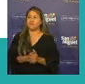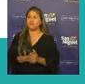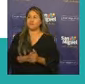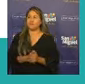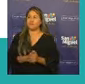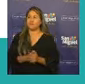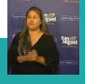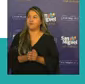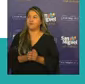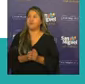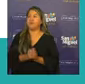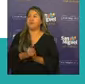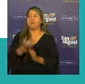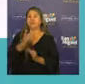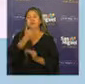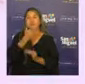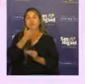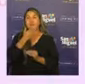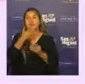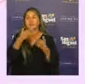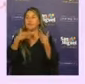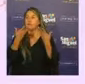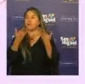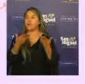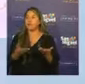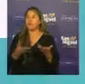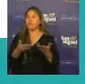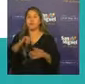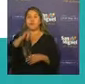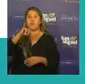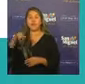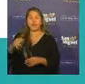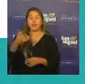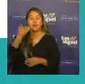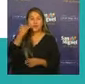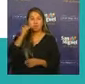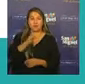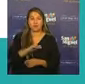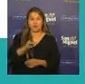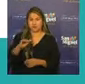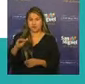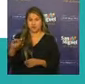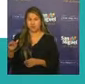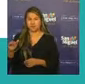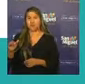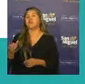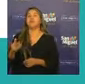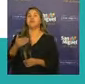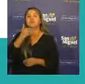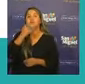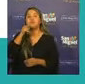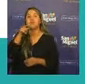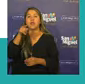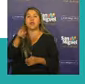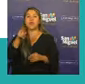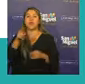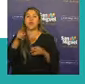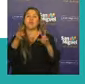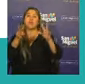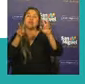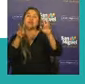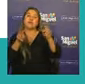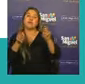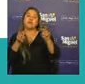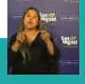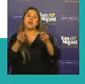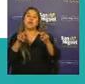Y además de también haber remodelado dos jardines infantiles y tener ahí en carpeta la remodelación de